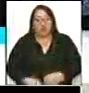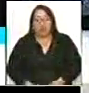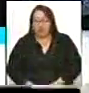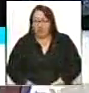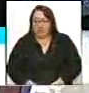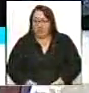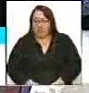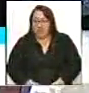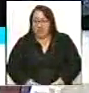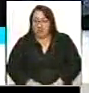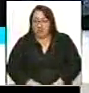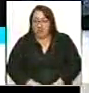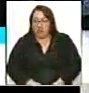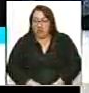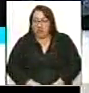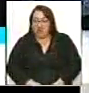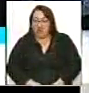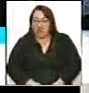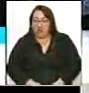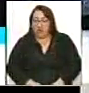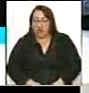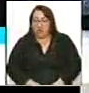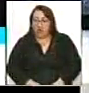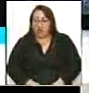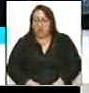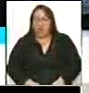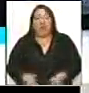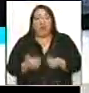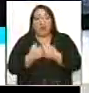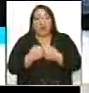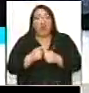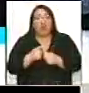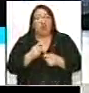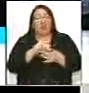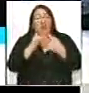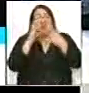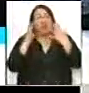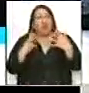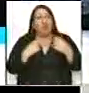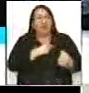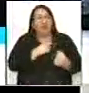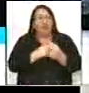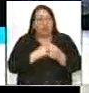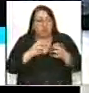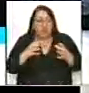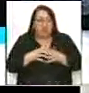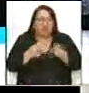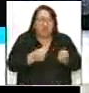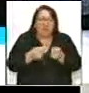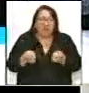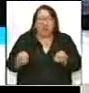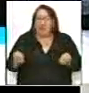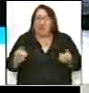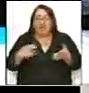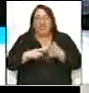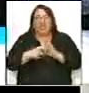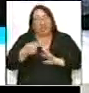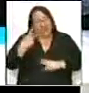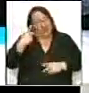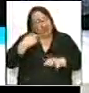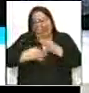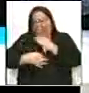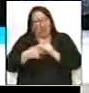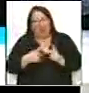de procesos de enamoramiento y no de matrimonios a la fuerza, para poder lograr que mañana o más tarde crezcan los